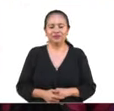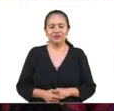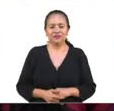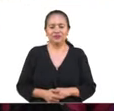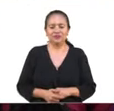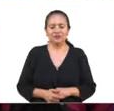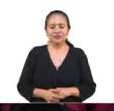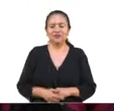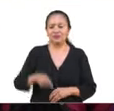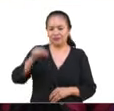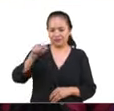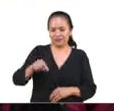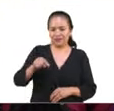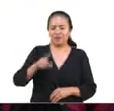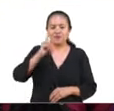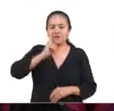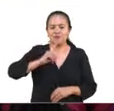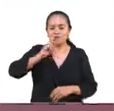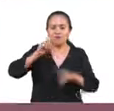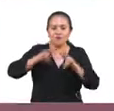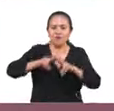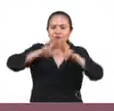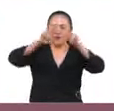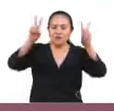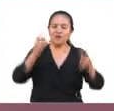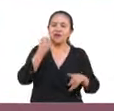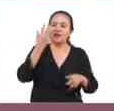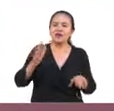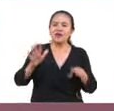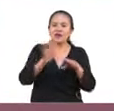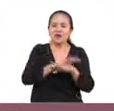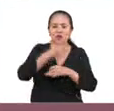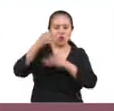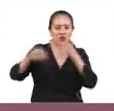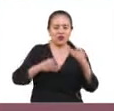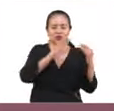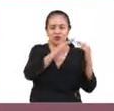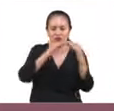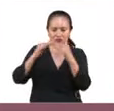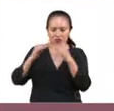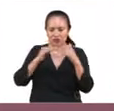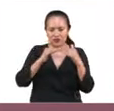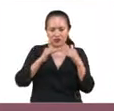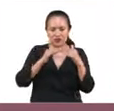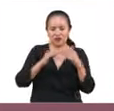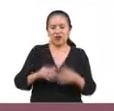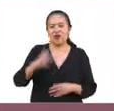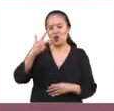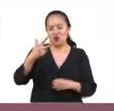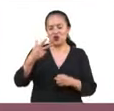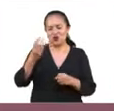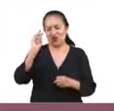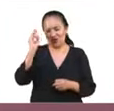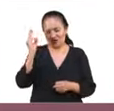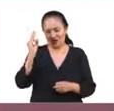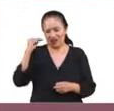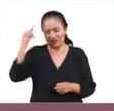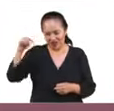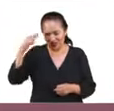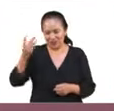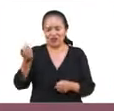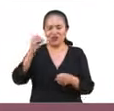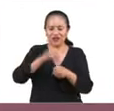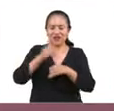A este encuentro de mujeres visionarias, promotoras del cambio y la igualdad, en el marco del 8 de marzo, que se conmemora el